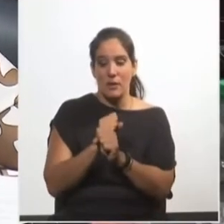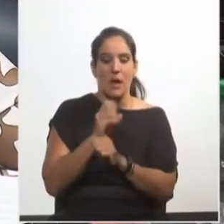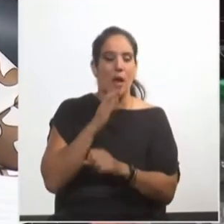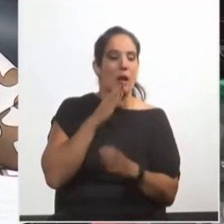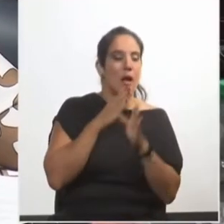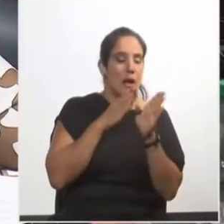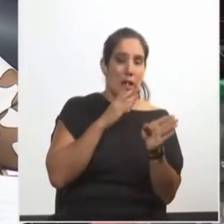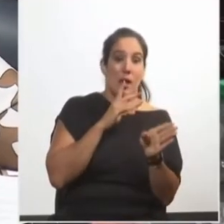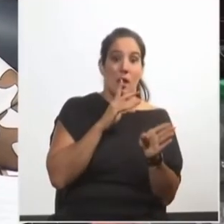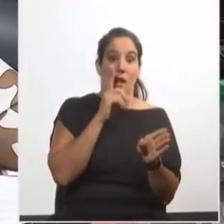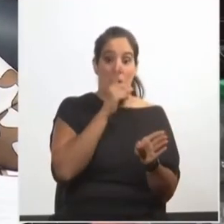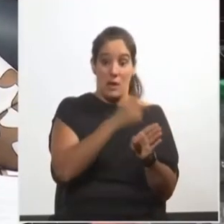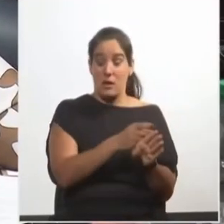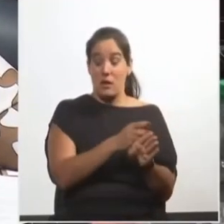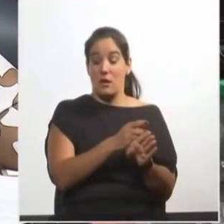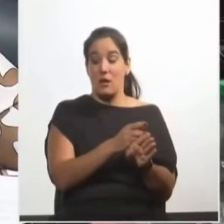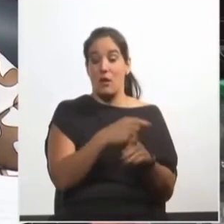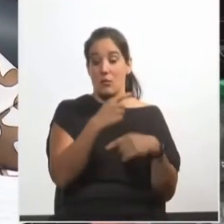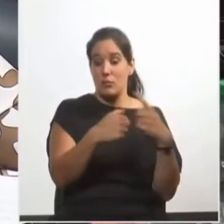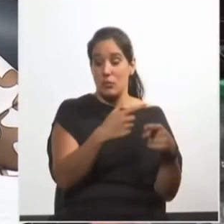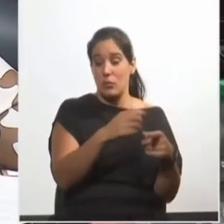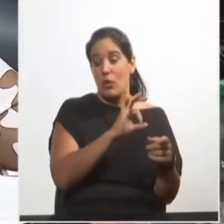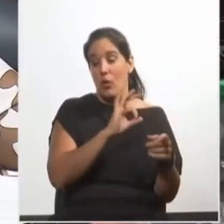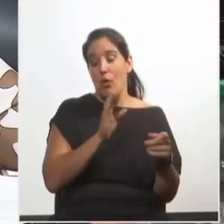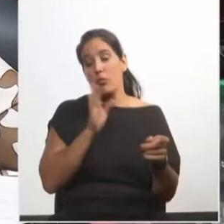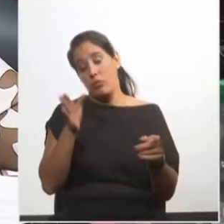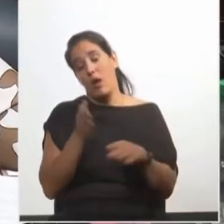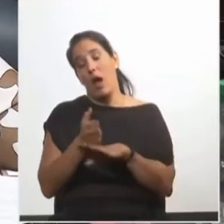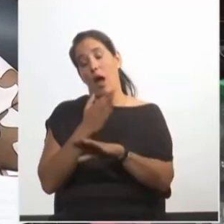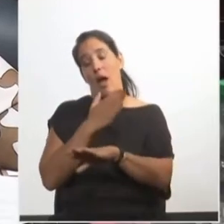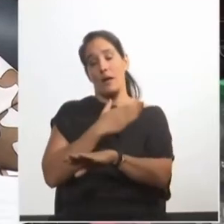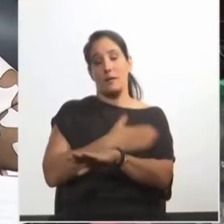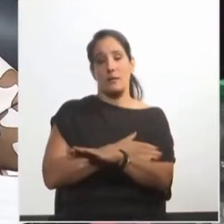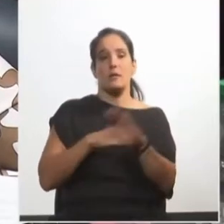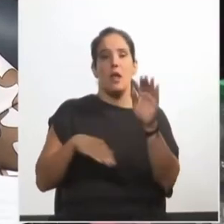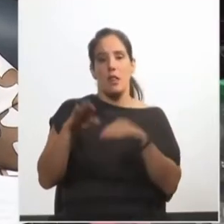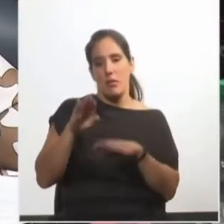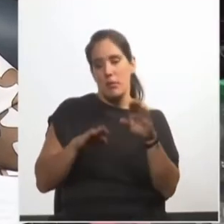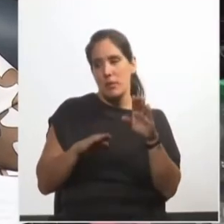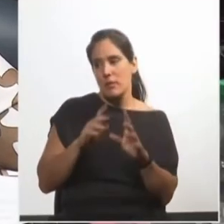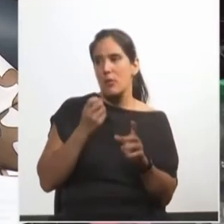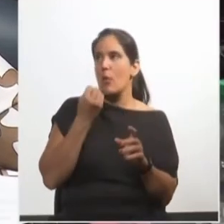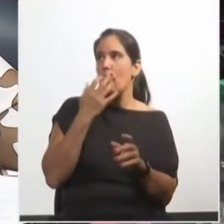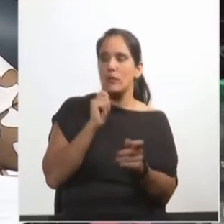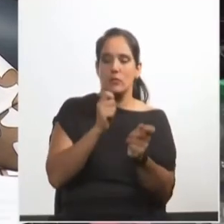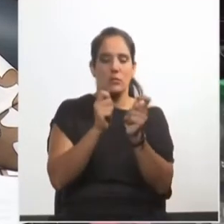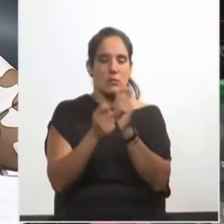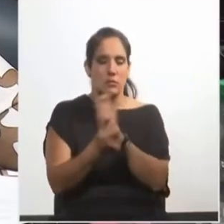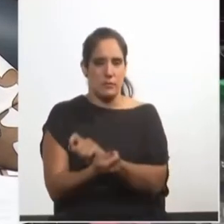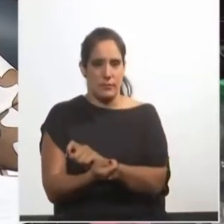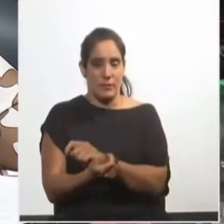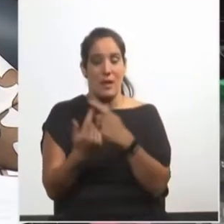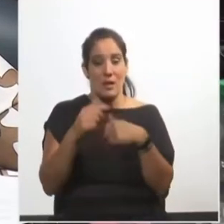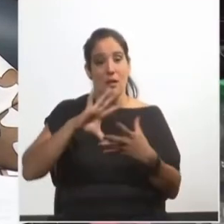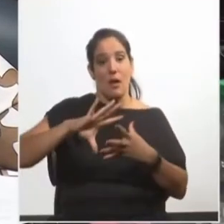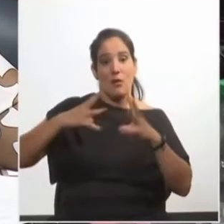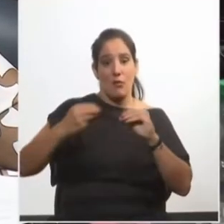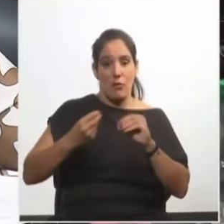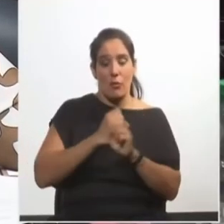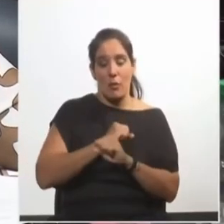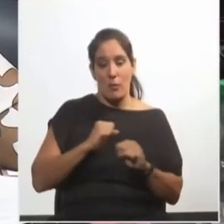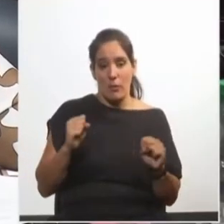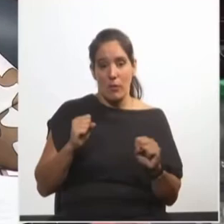entre permanecer en actividad o retirarse antes, ajustando la tasa de reemplazo. De esta manera se podría